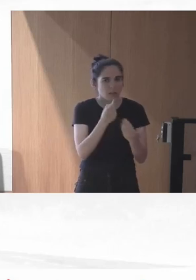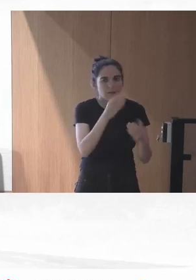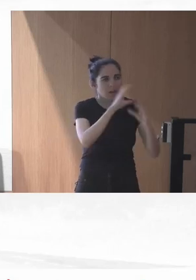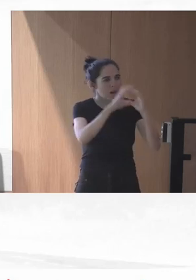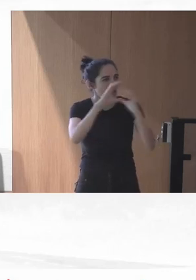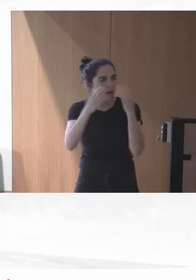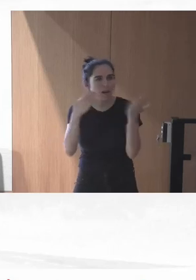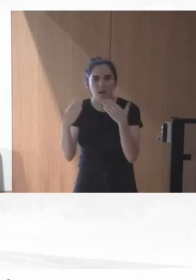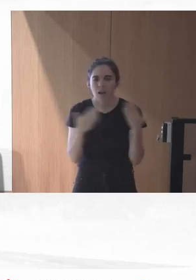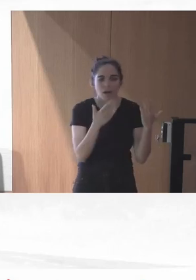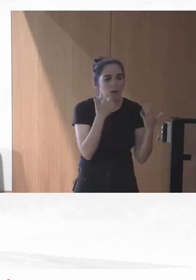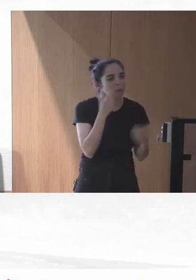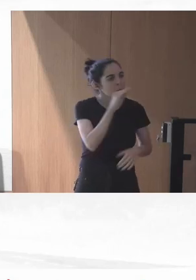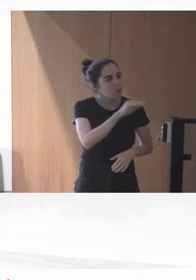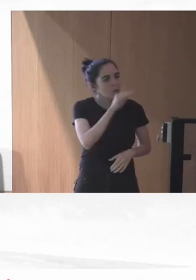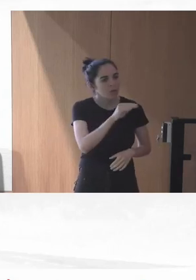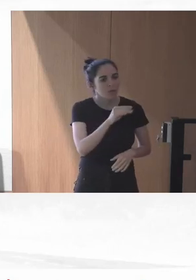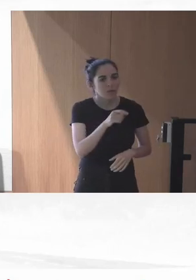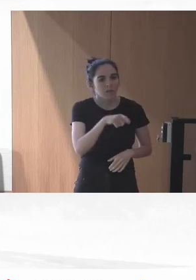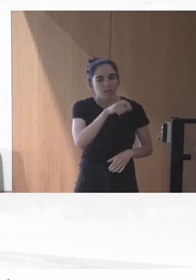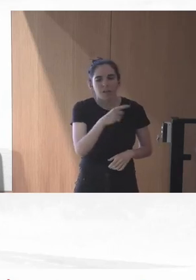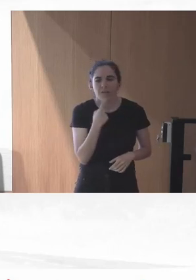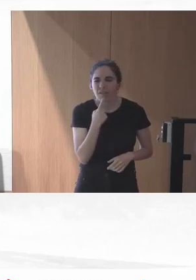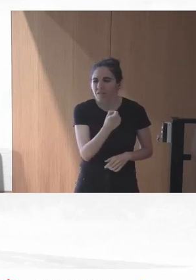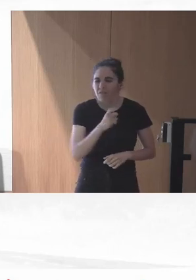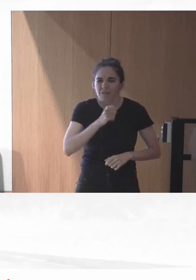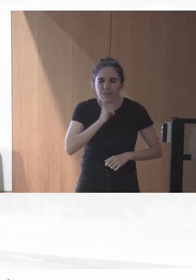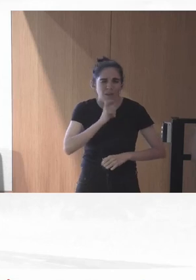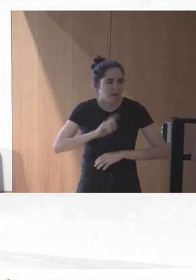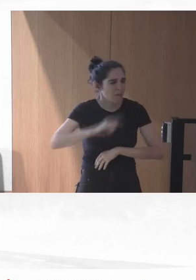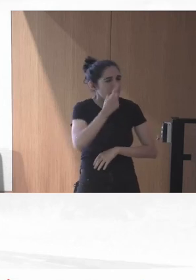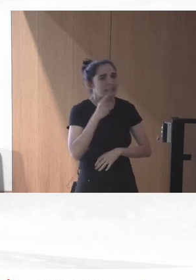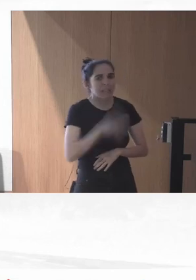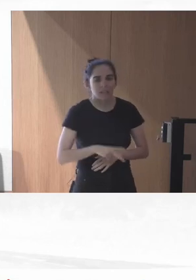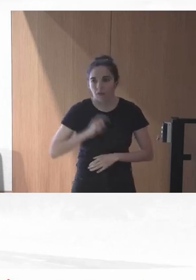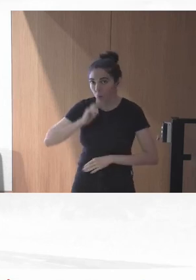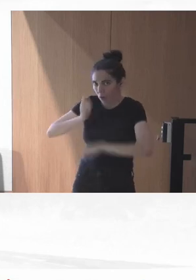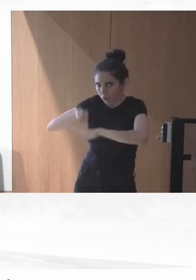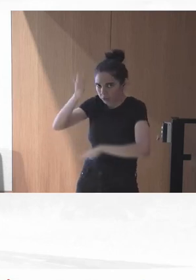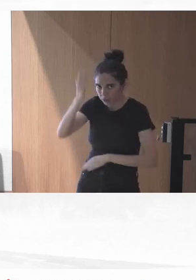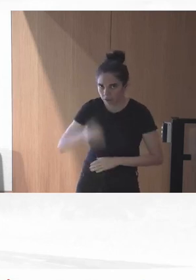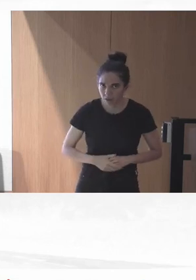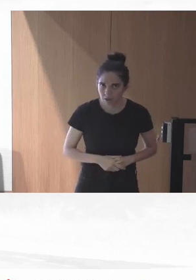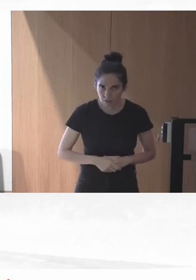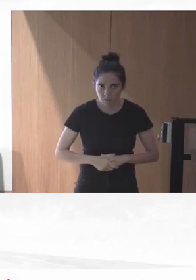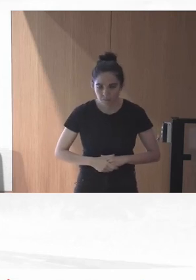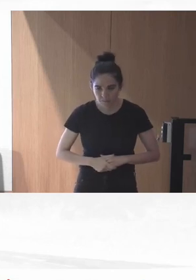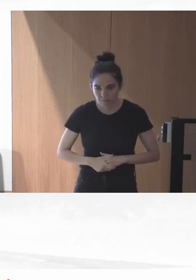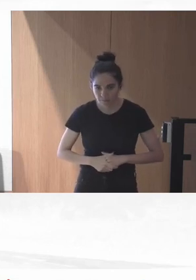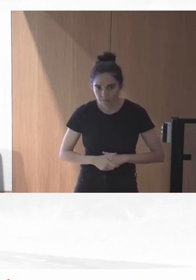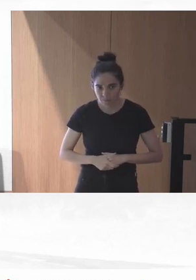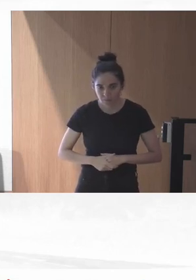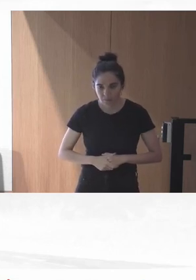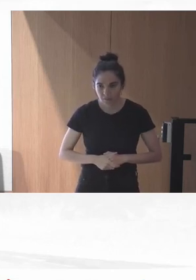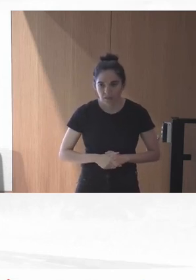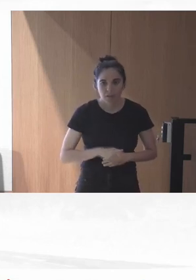el procedimiento, ¿con quién fue con quien más te costaba comunicarte? Con los jueces. Con los jueces. ¿Y con